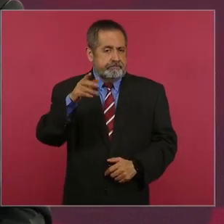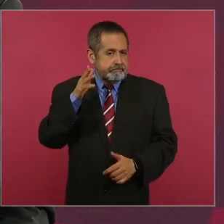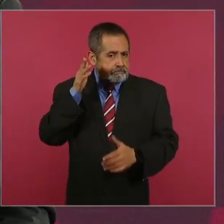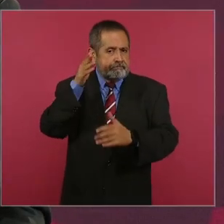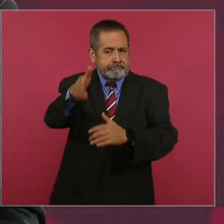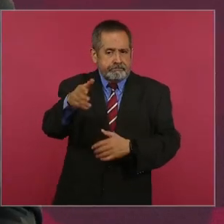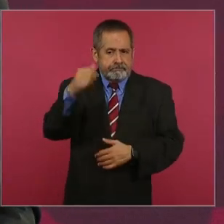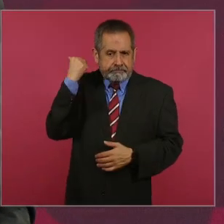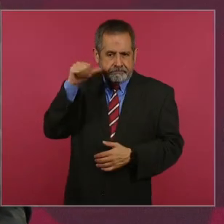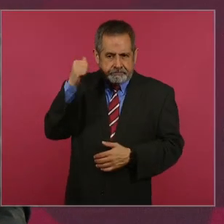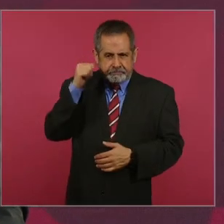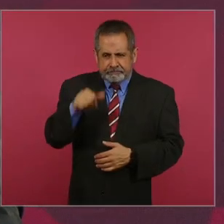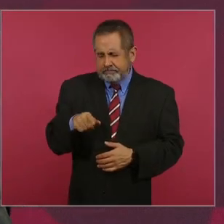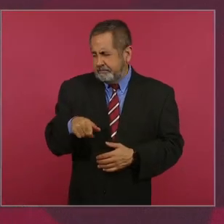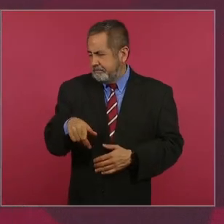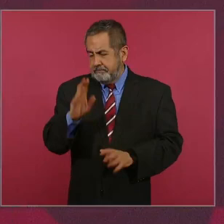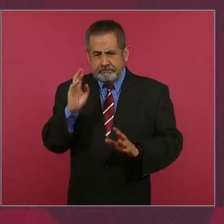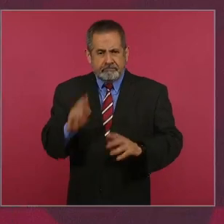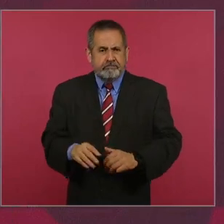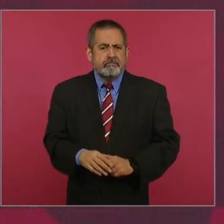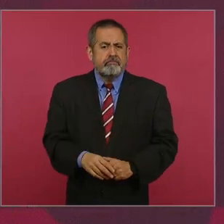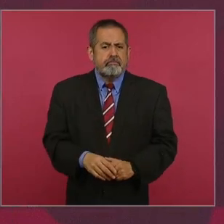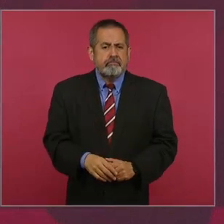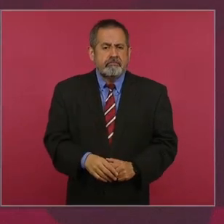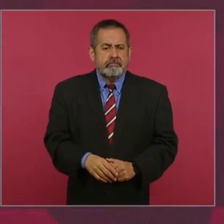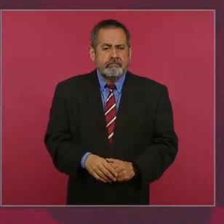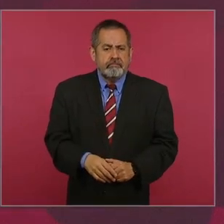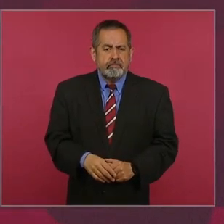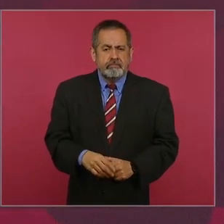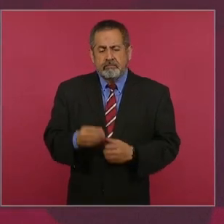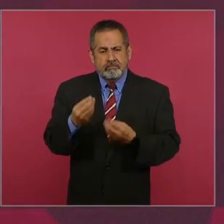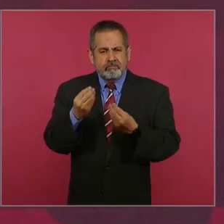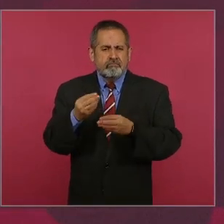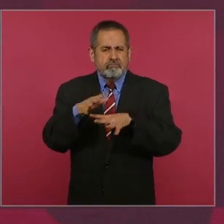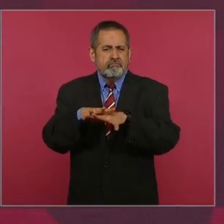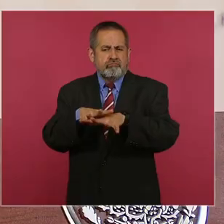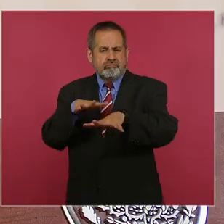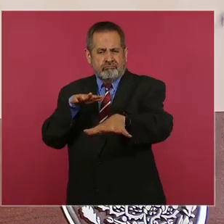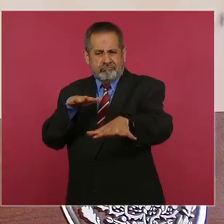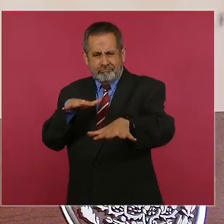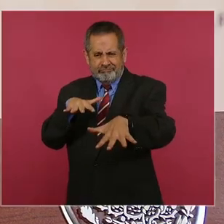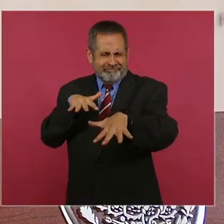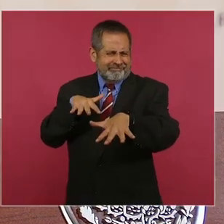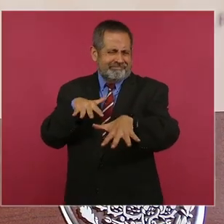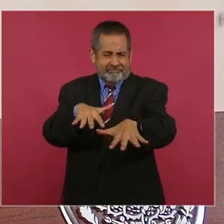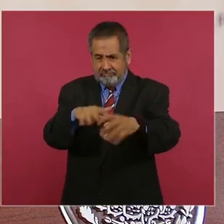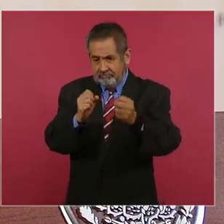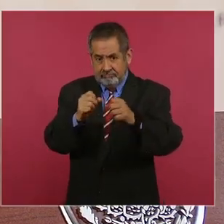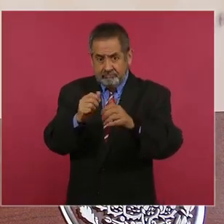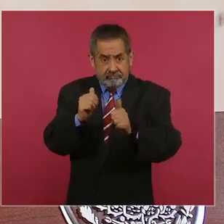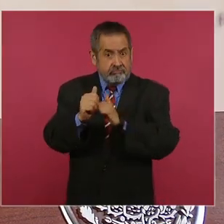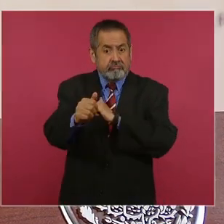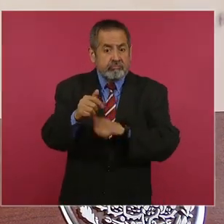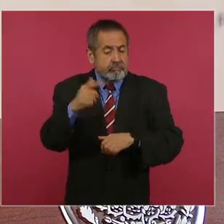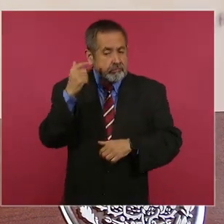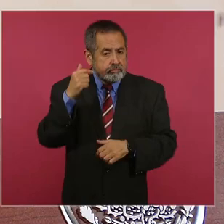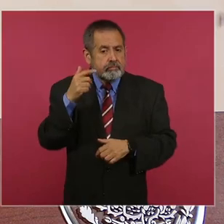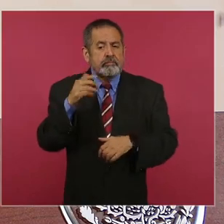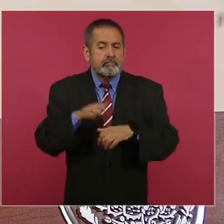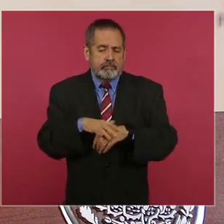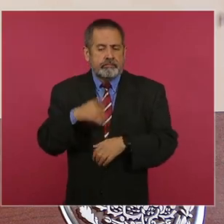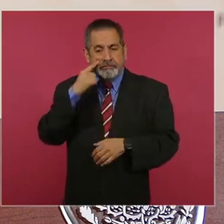hay mucho tráfico porque aparte de las